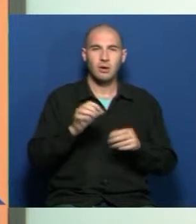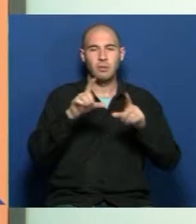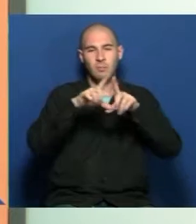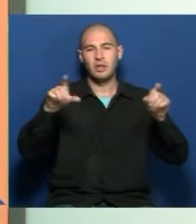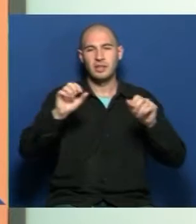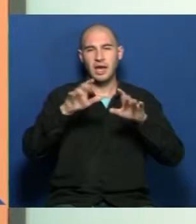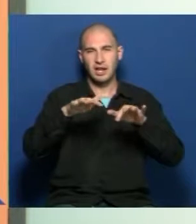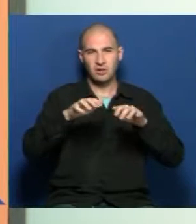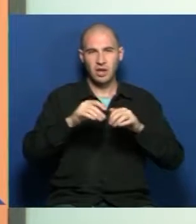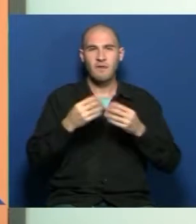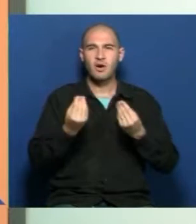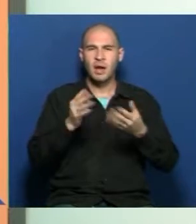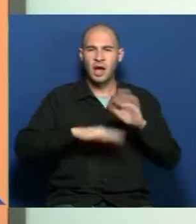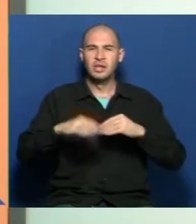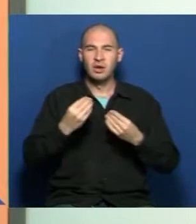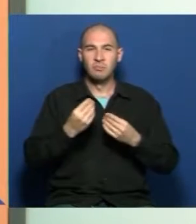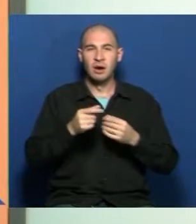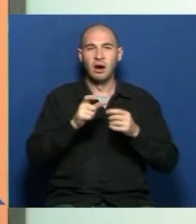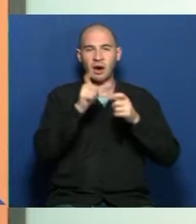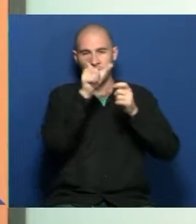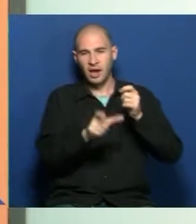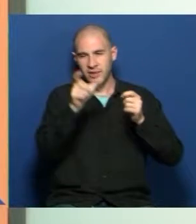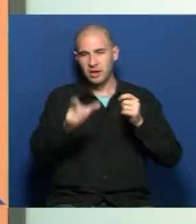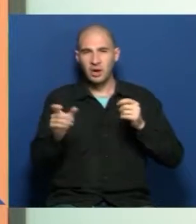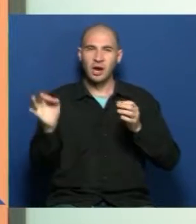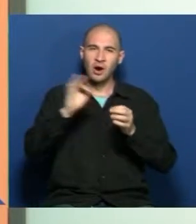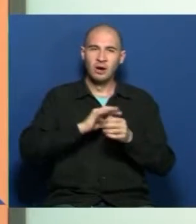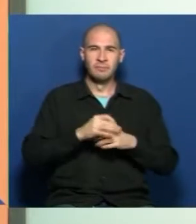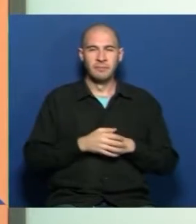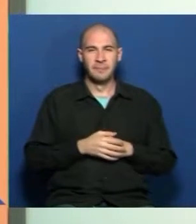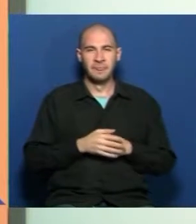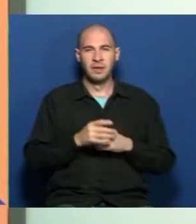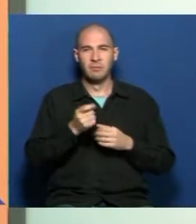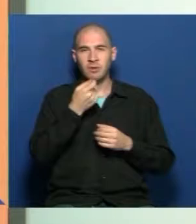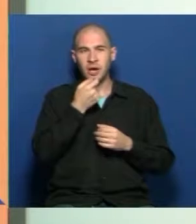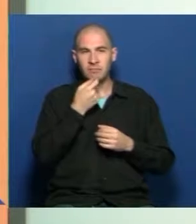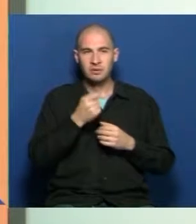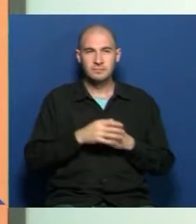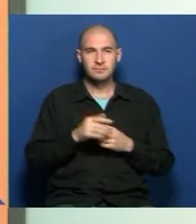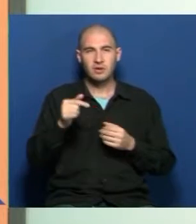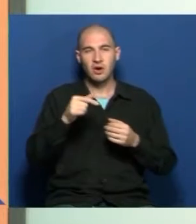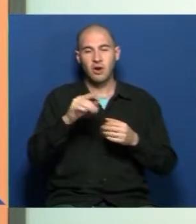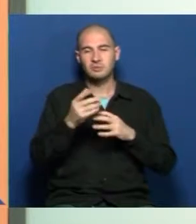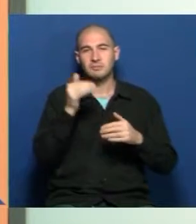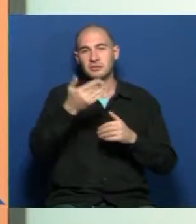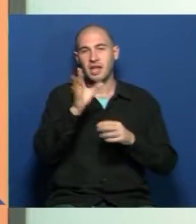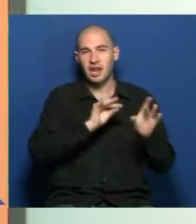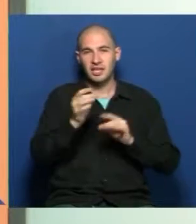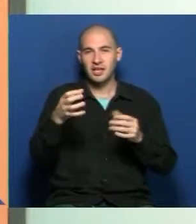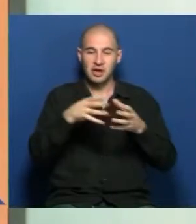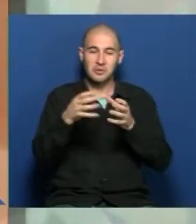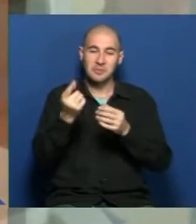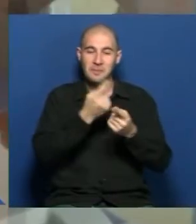boleta electrónica, cómo se hace, si se hace por categoría o directamente se puede dar la opción al elector por